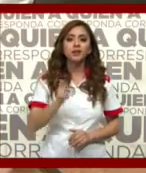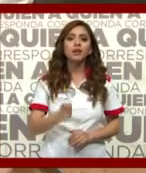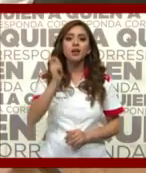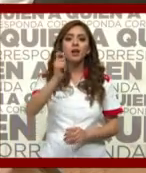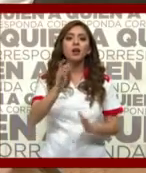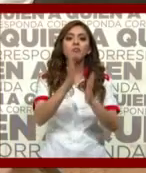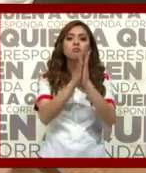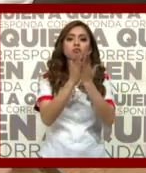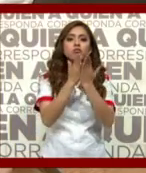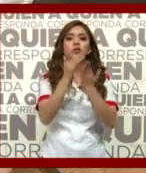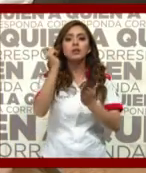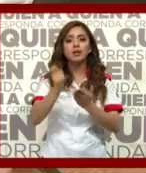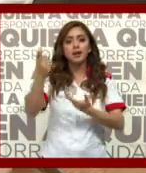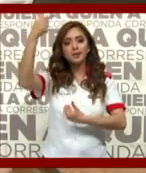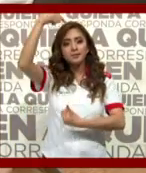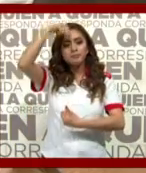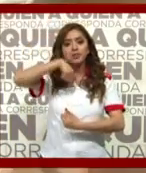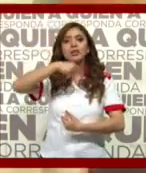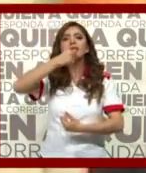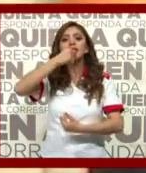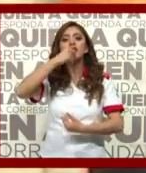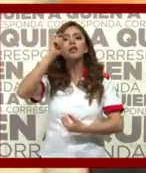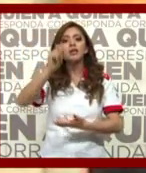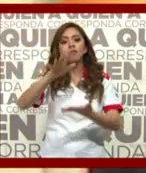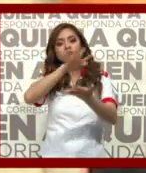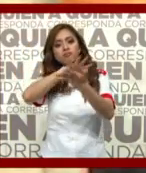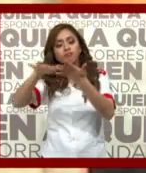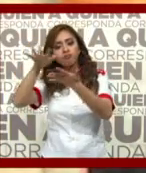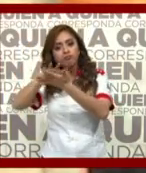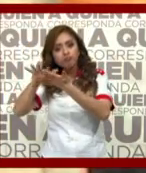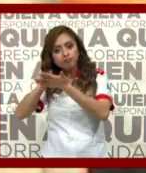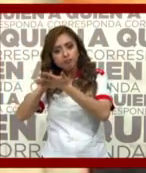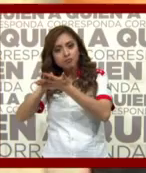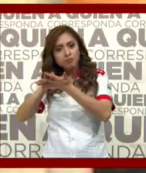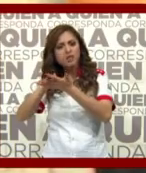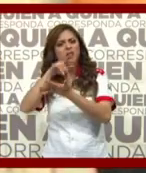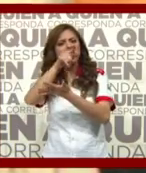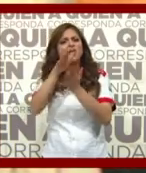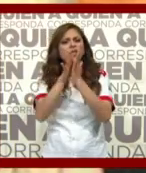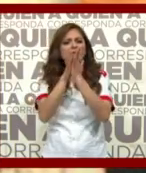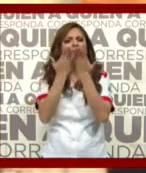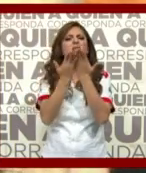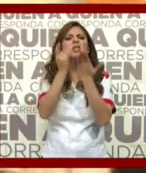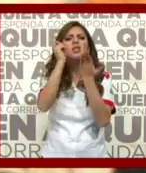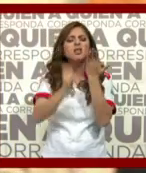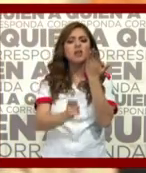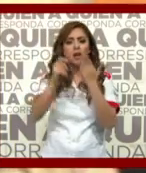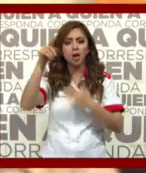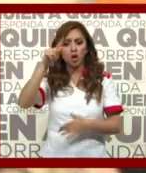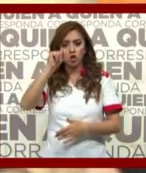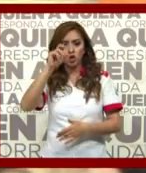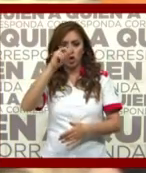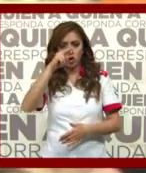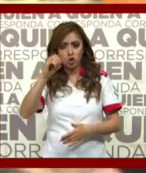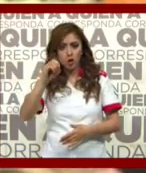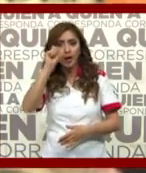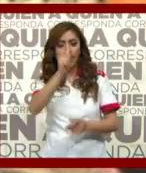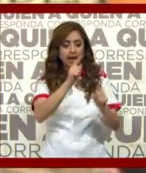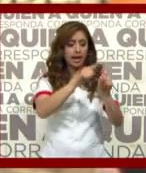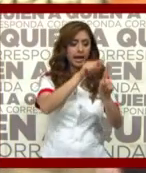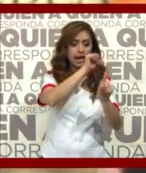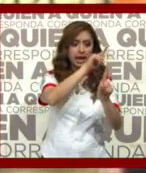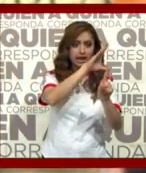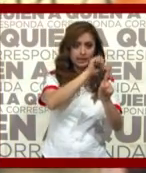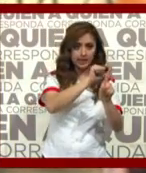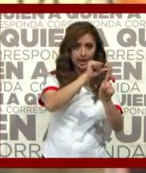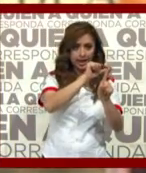despertar su niño interior a través de estas lecturas mi querida no apriete que esto es una mezcla de que hace toño malpica entre alicia en el país de las